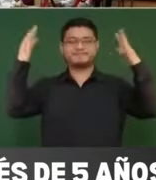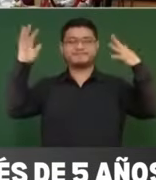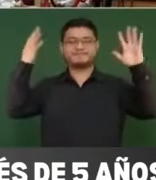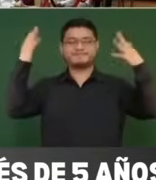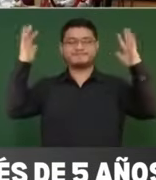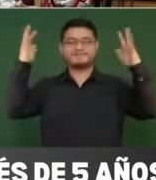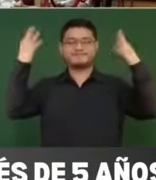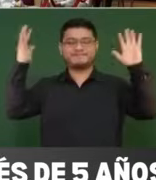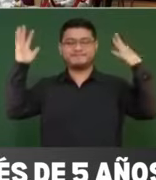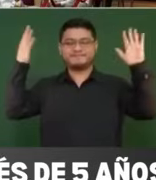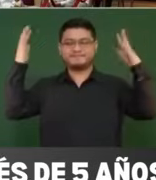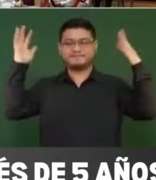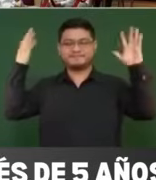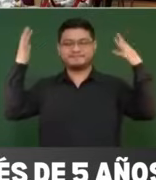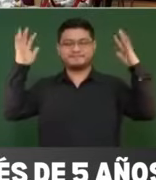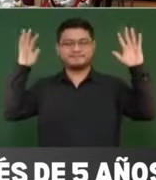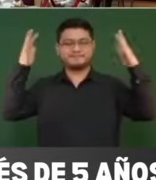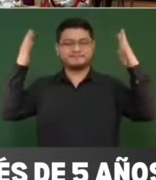Prácticamente